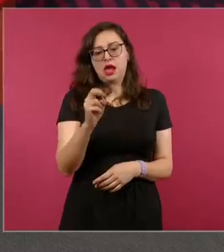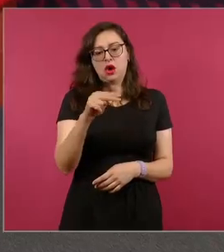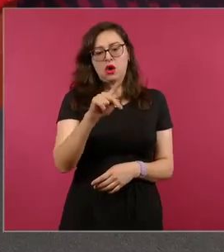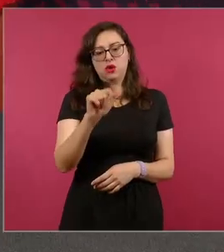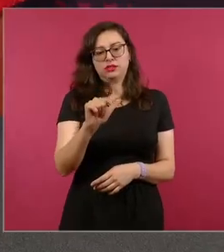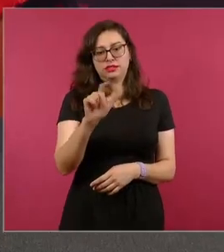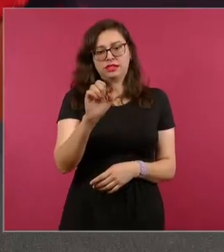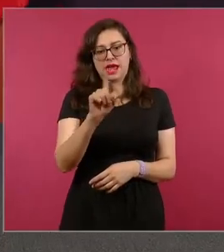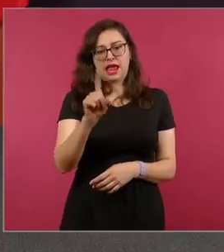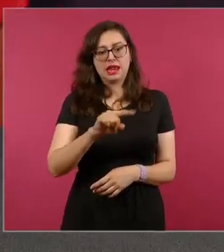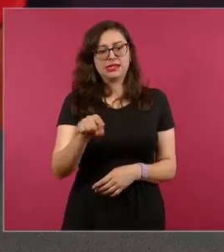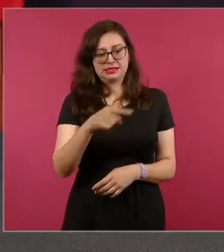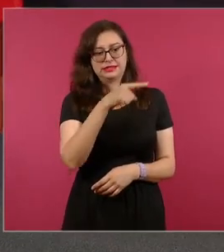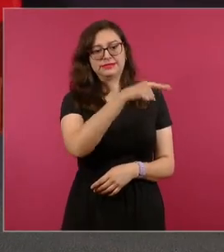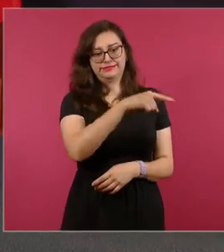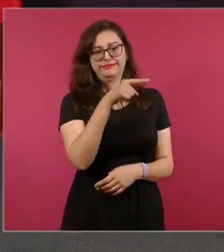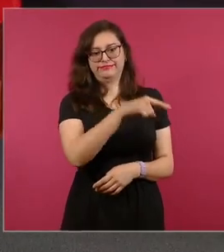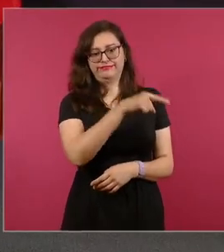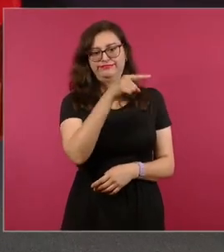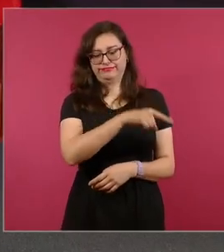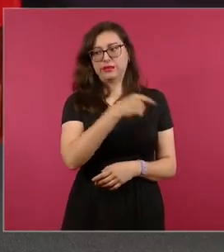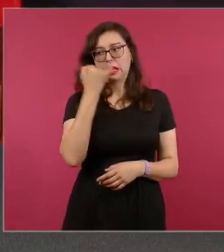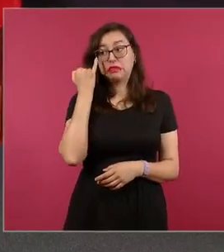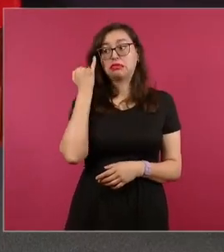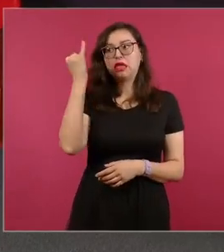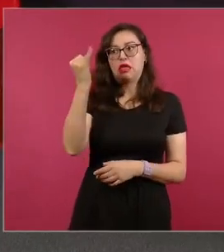todo esto para que no se olvide, ¿no?